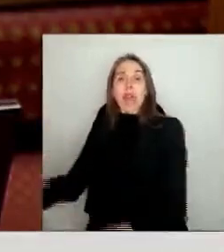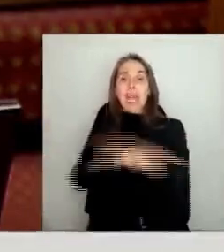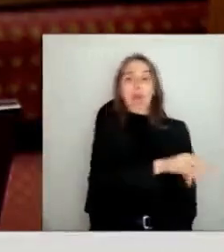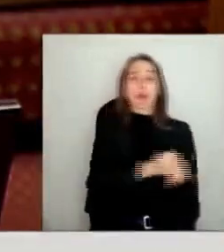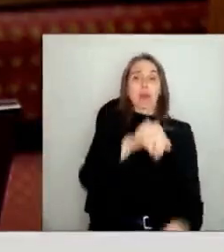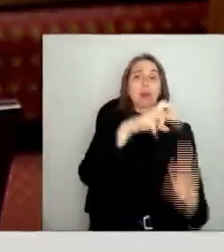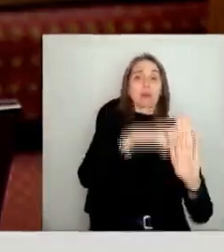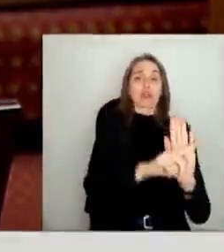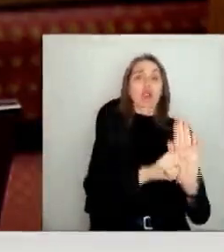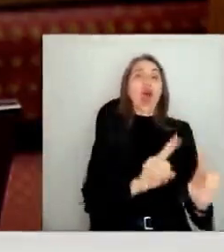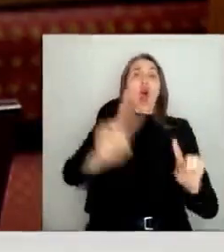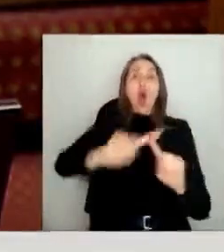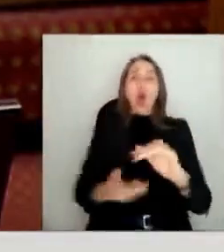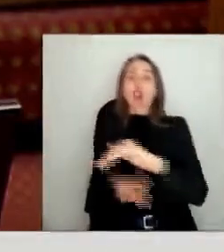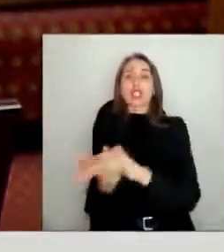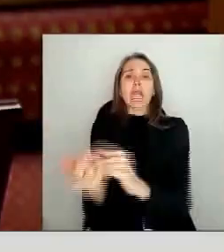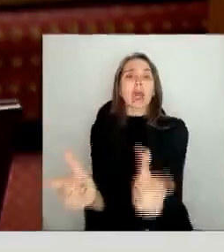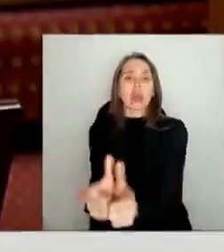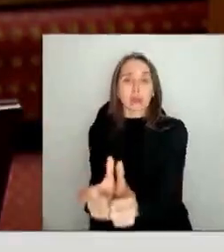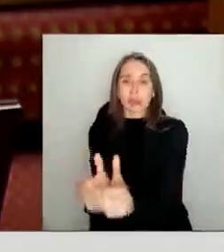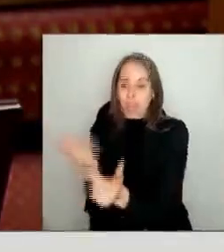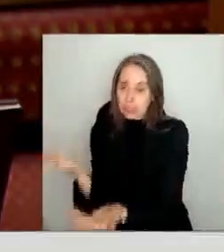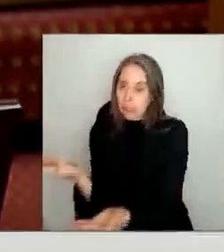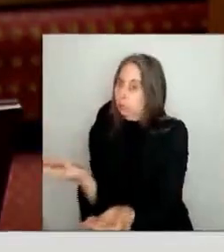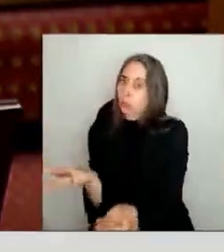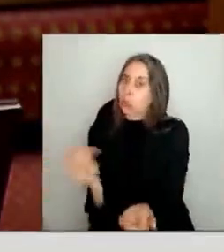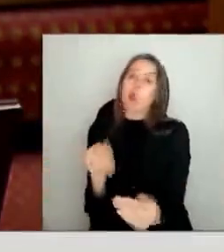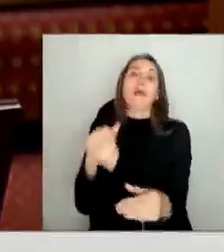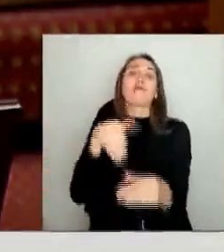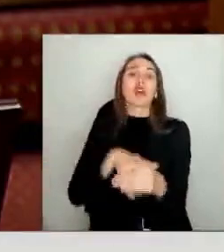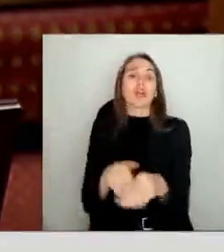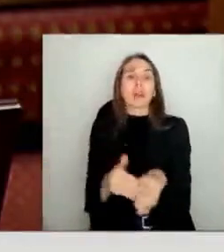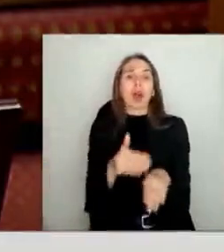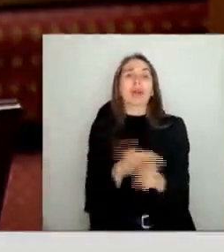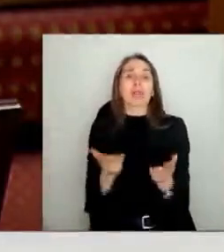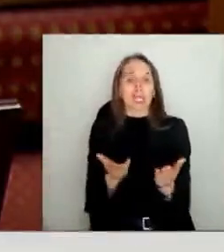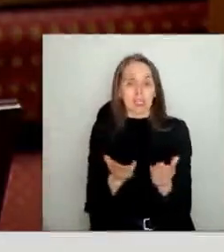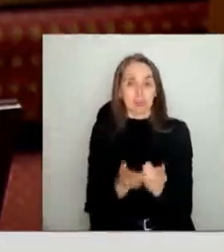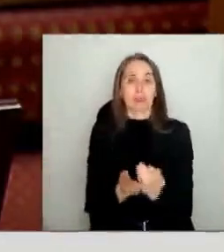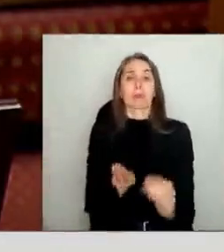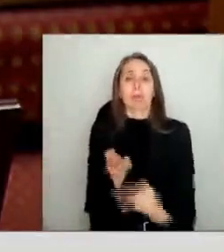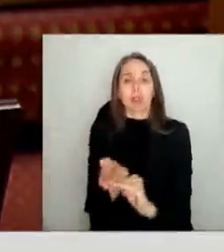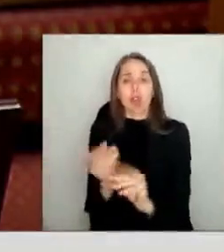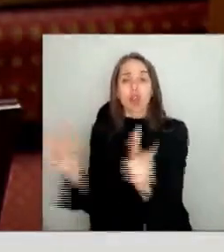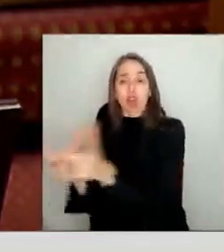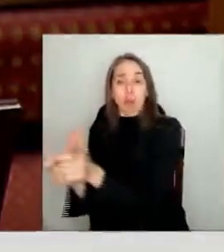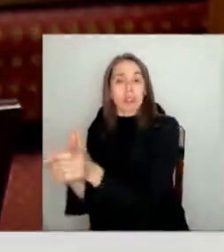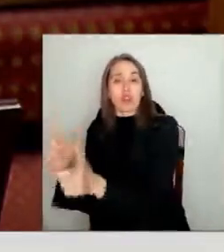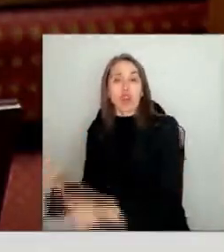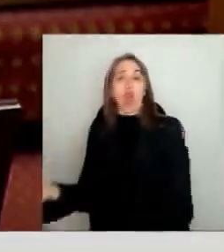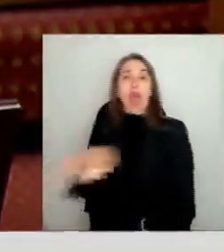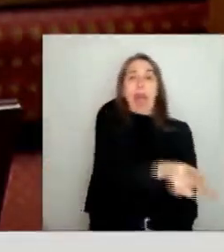otra comisión aquí lo que se ha votado es lo siguiente el cambio de comisión pero no se ha